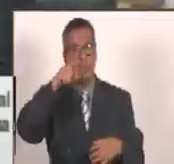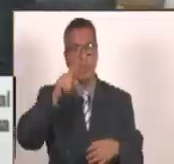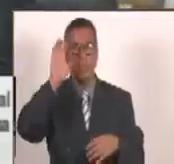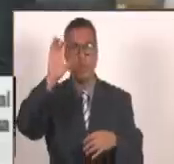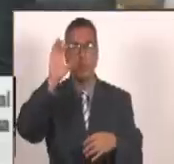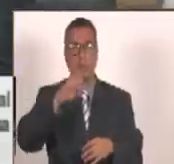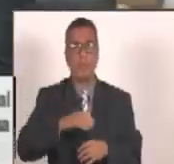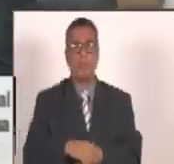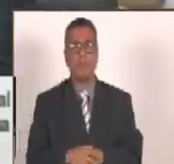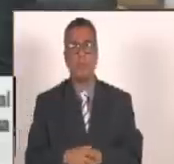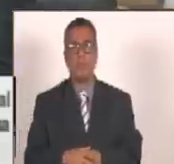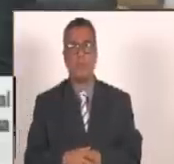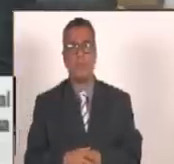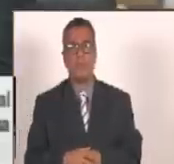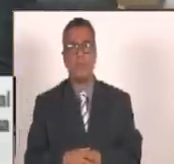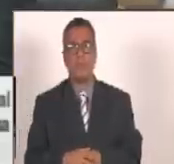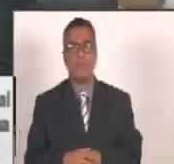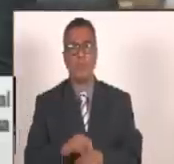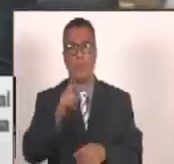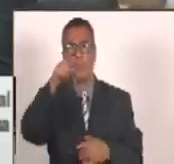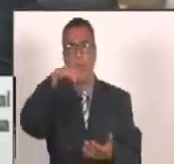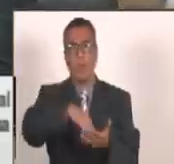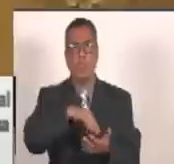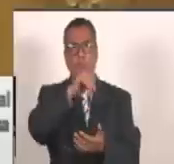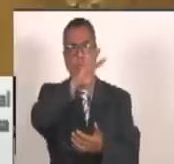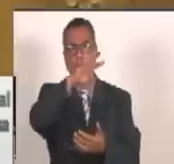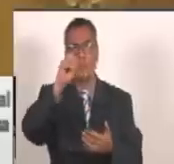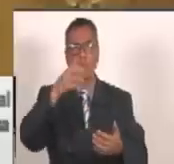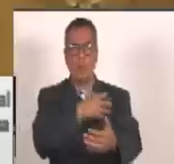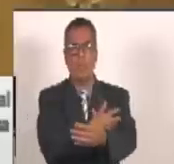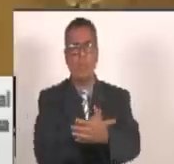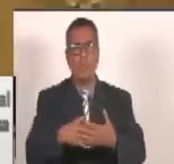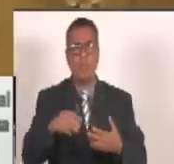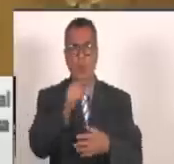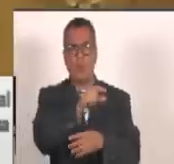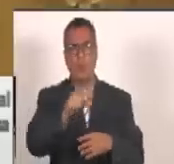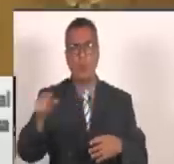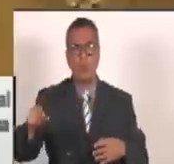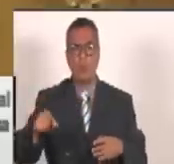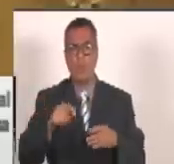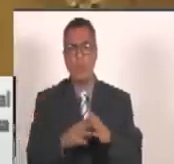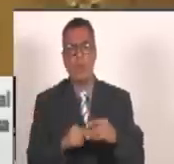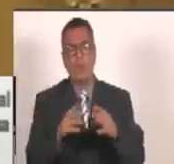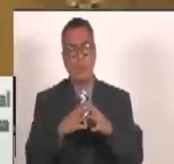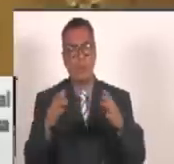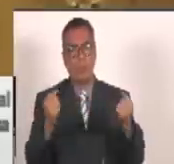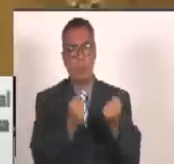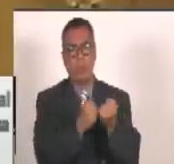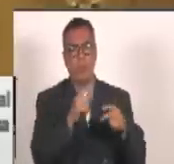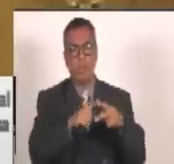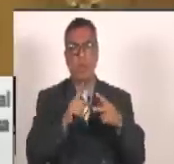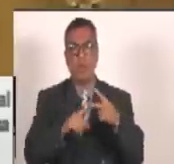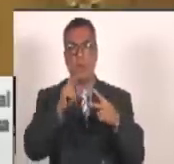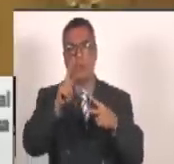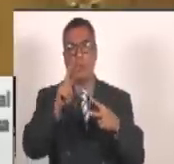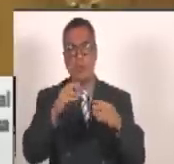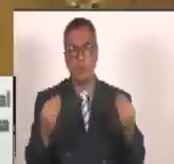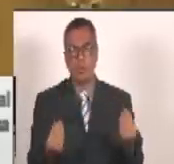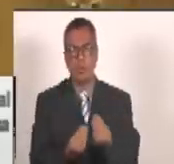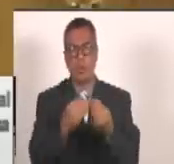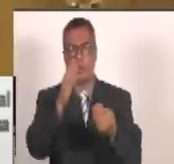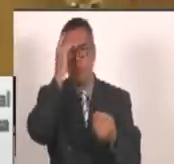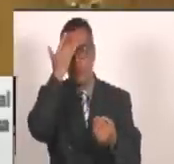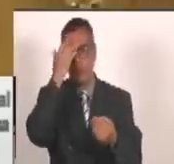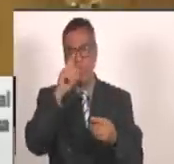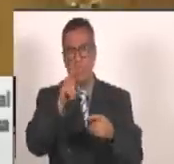el país con 1.400 millones de habitantes. Fue el primer país más poblado del mundo, ahora es el segundo ahí con la India.